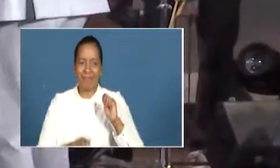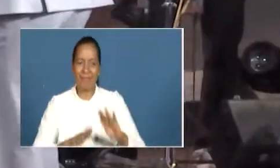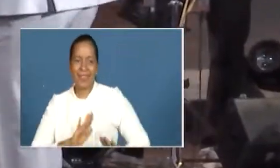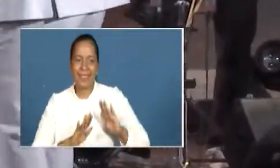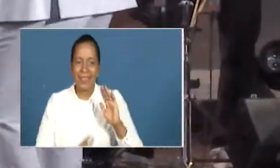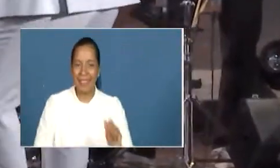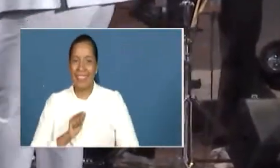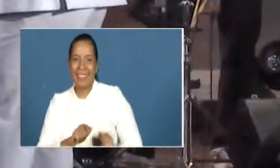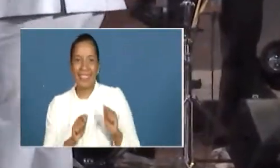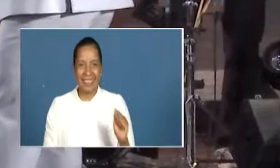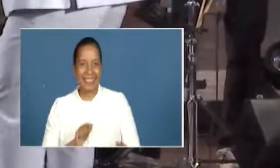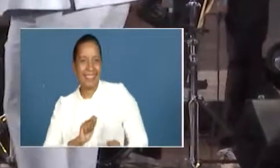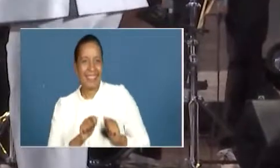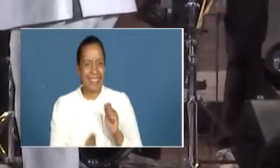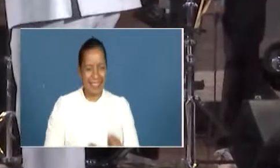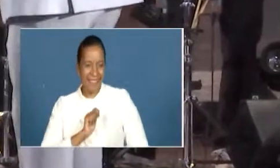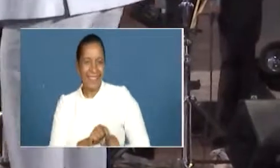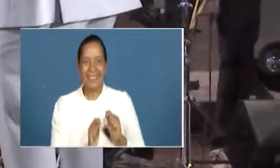Ahí.